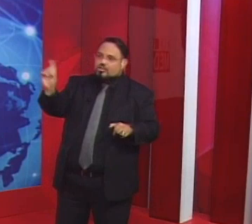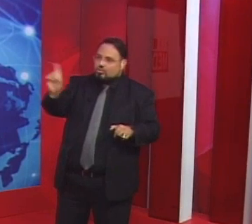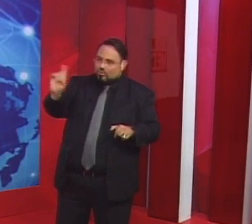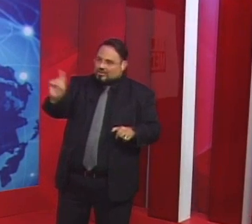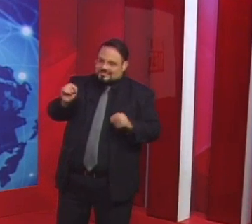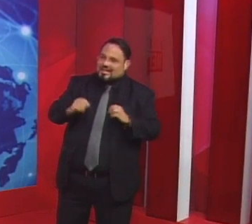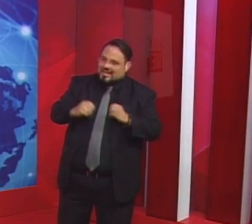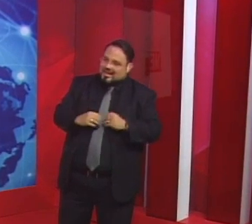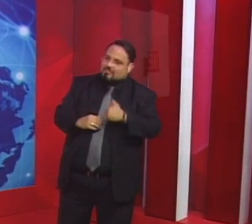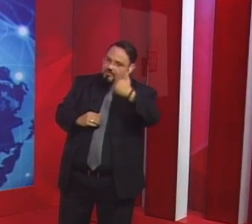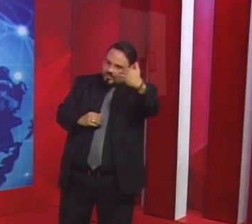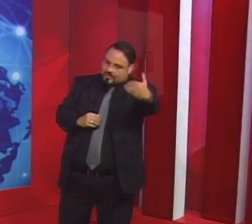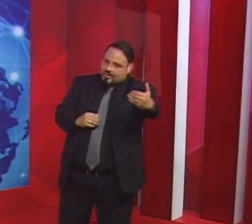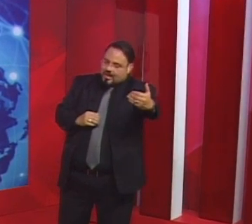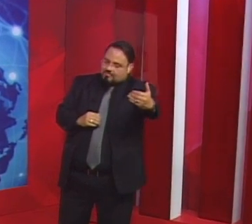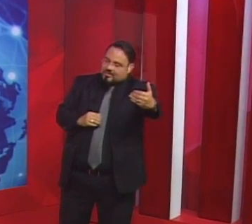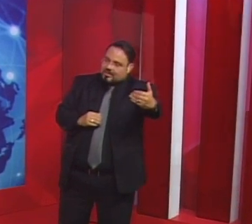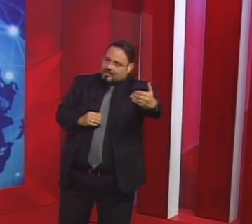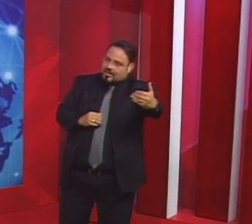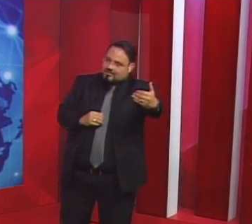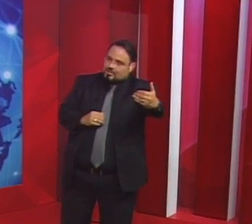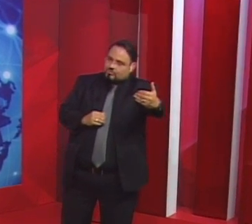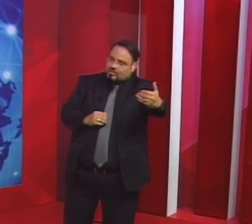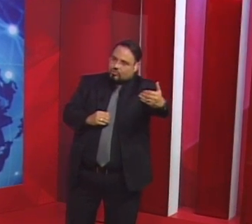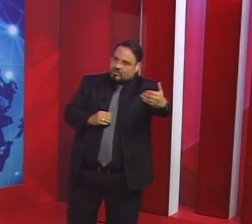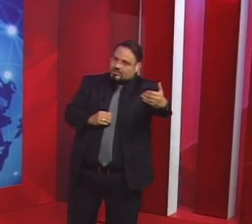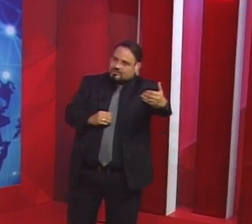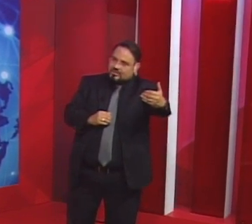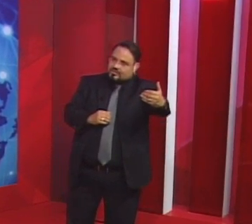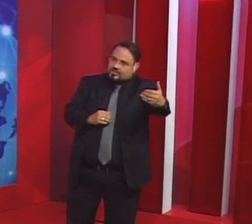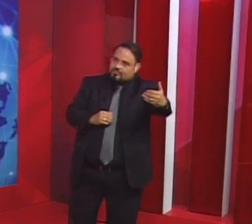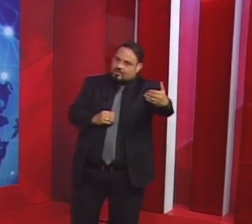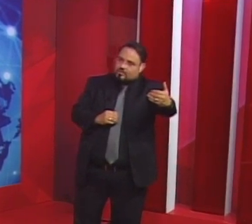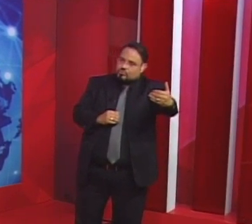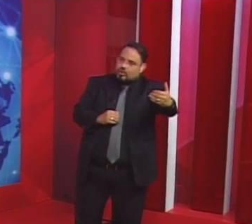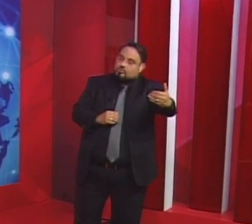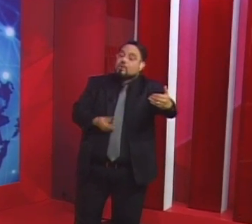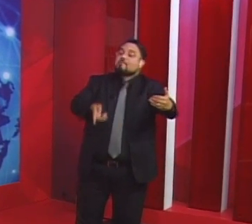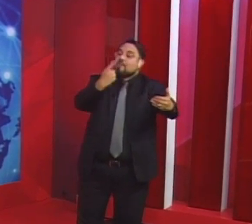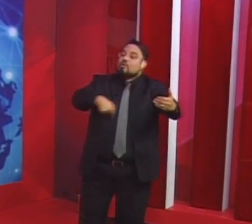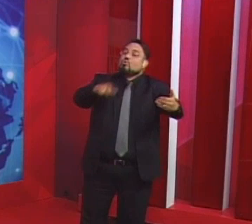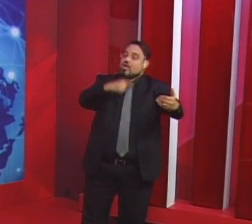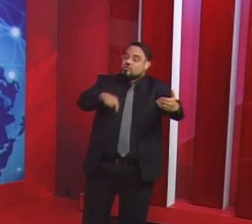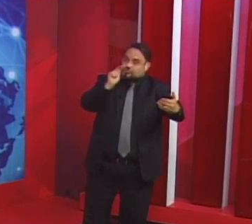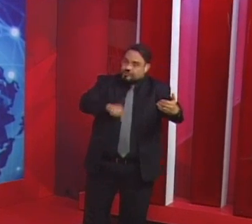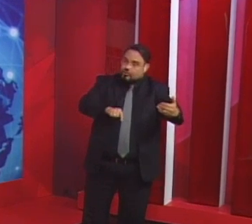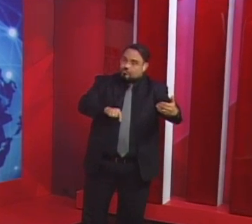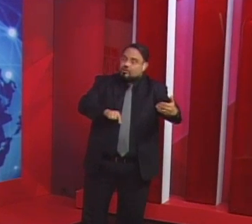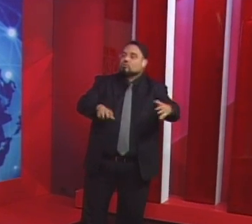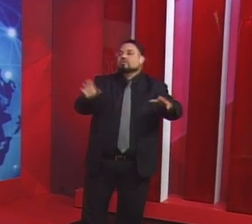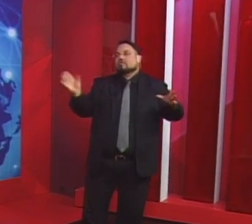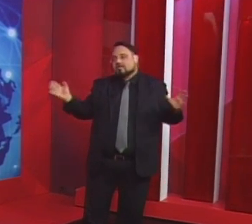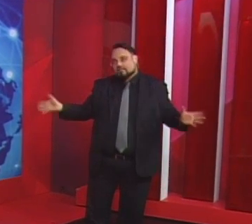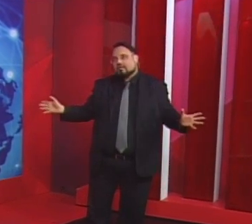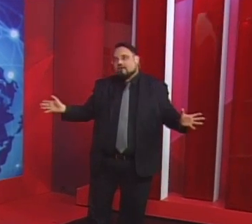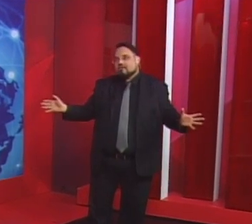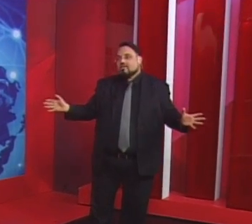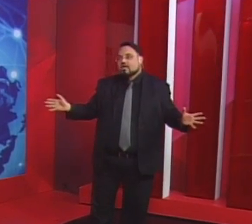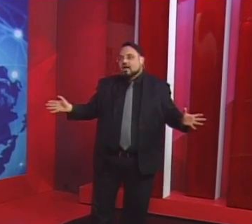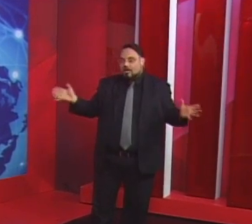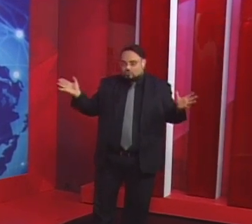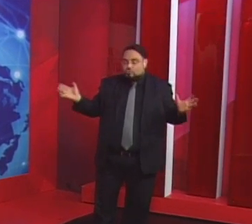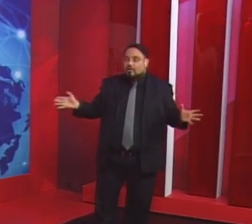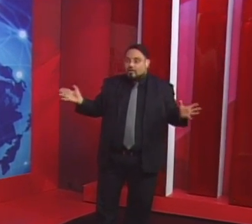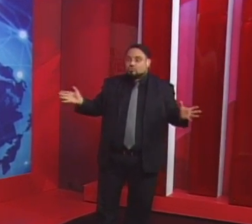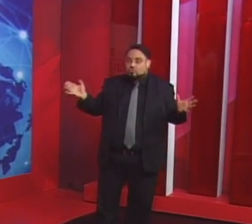no es legal para aplicarla hacia los delincuentes que le quitan la vida a los ciudadanos pero ellos sí como delincuente le quitan la vida